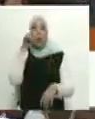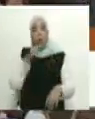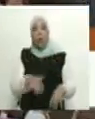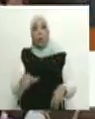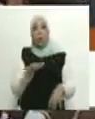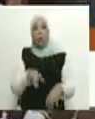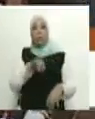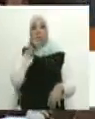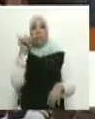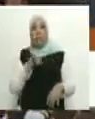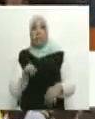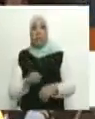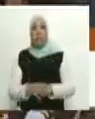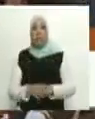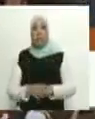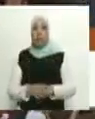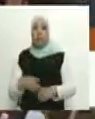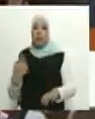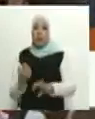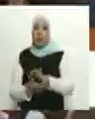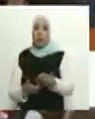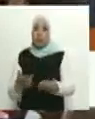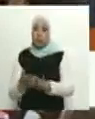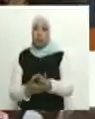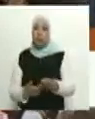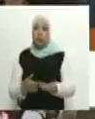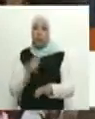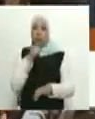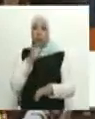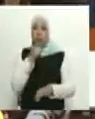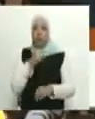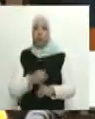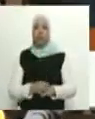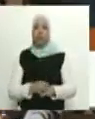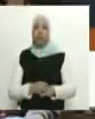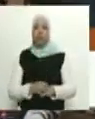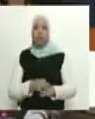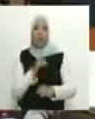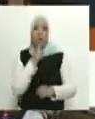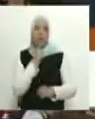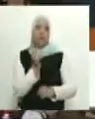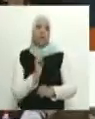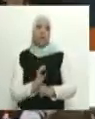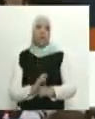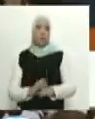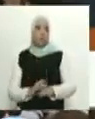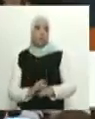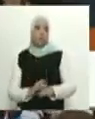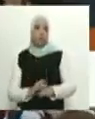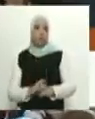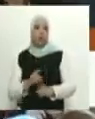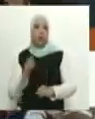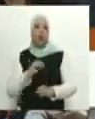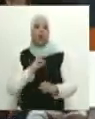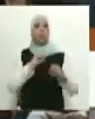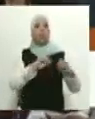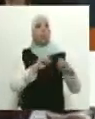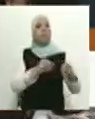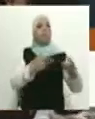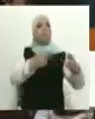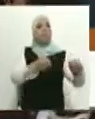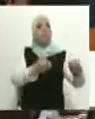zuliano, aquí estoy yo para resolver los problemas que yo te causé. Qué mantequilla, ¿verdad? Después que pidieron sanciones,